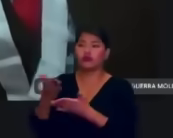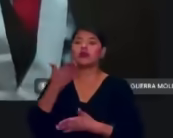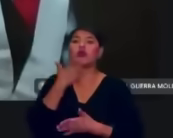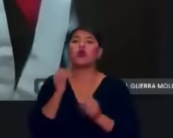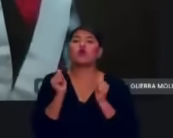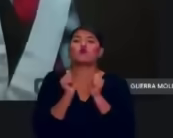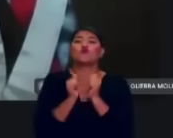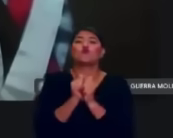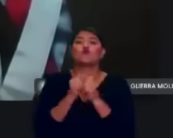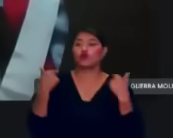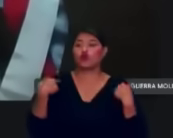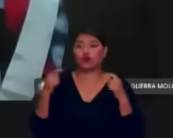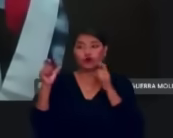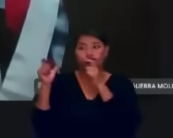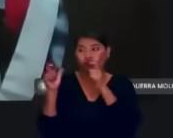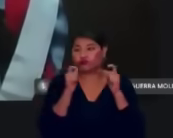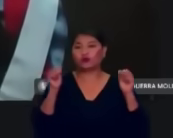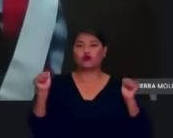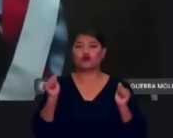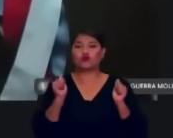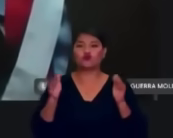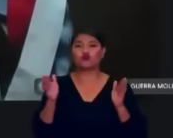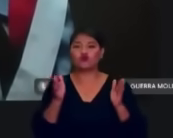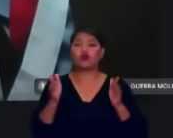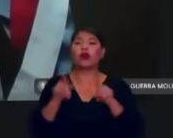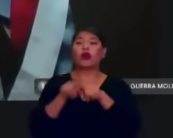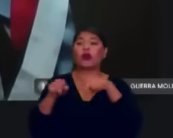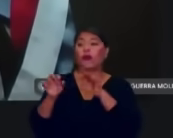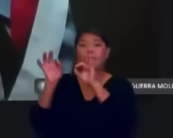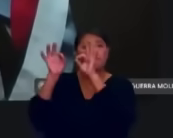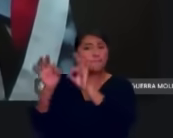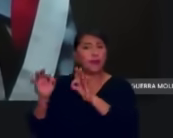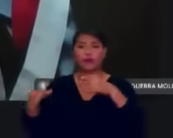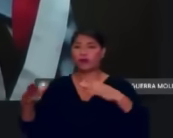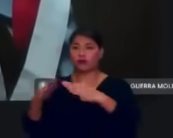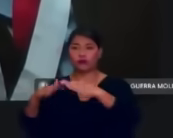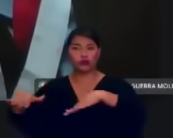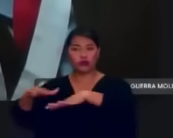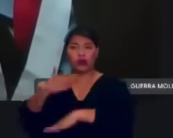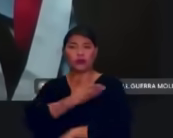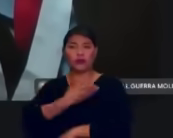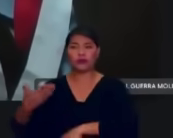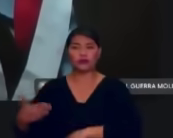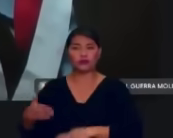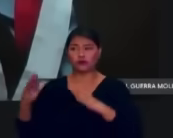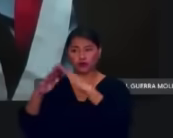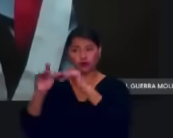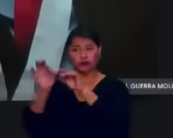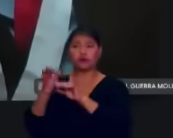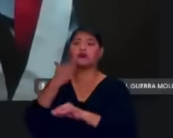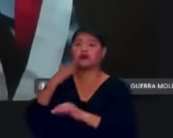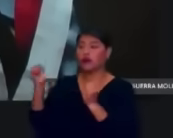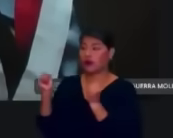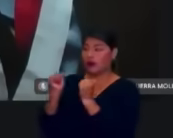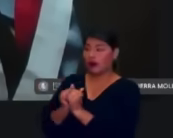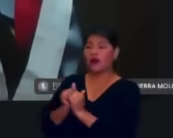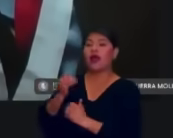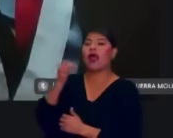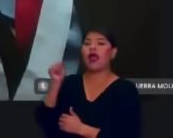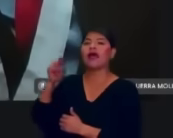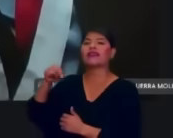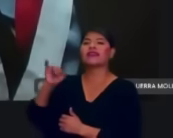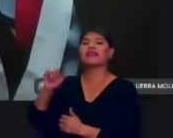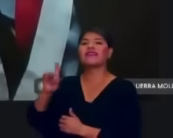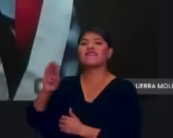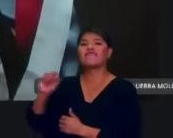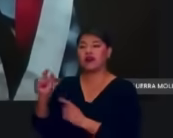en en la movilidad y en el cofre del mismo despacho presidencial acompañado del drct Aníbal Torres para volver al